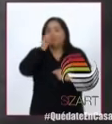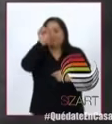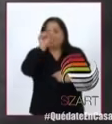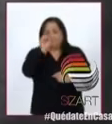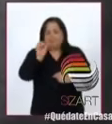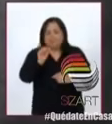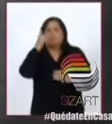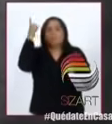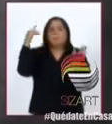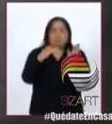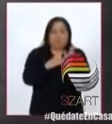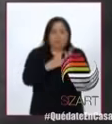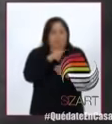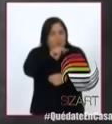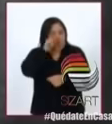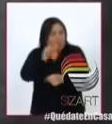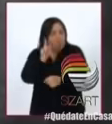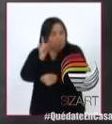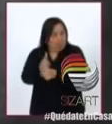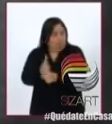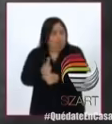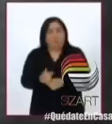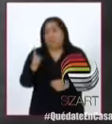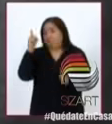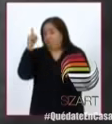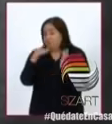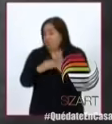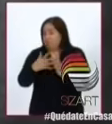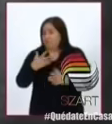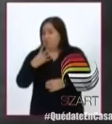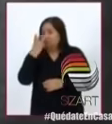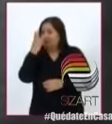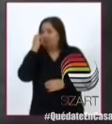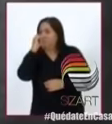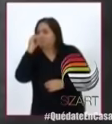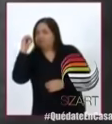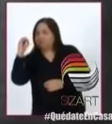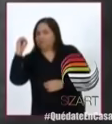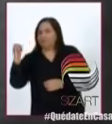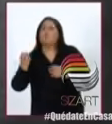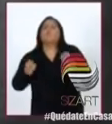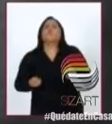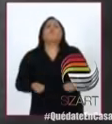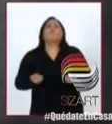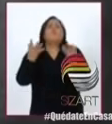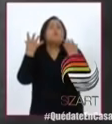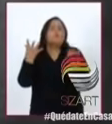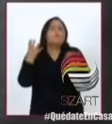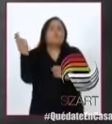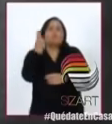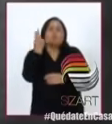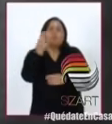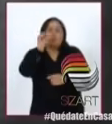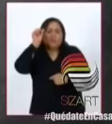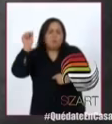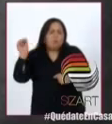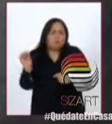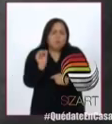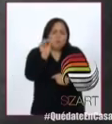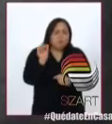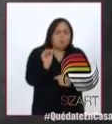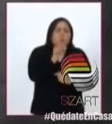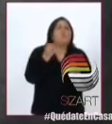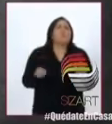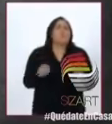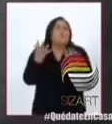Como puedes darte cuenta, mil tiene tres ceros. ¿Cuántos lugares crees que se tenga que recorrer el punto